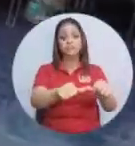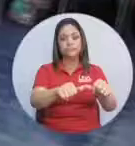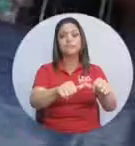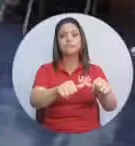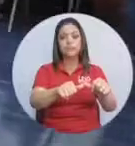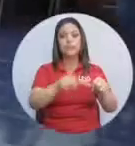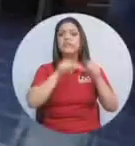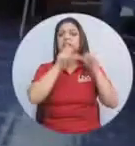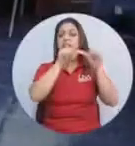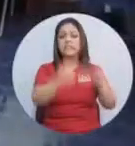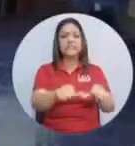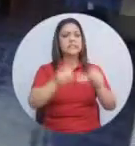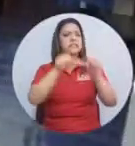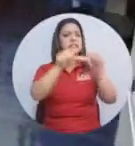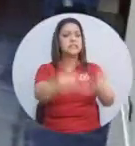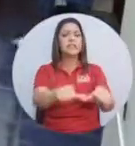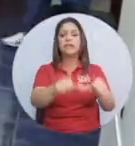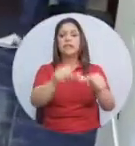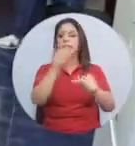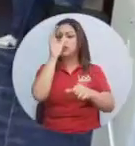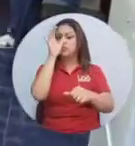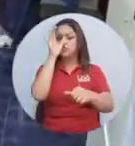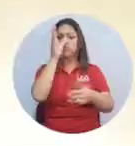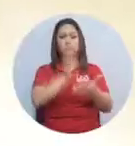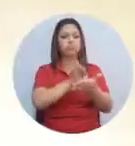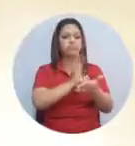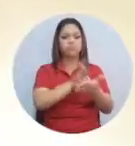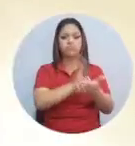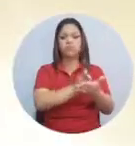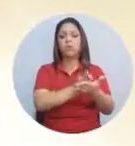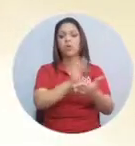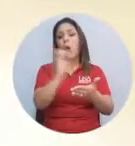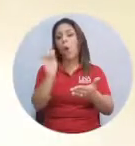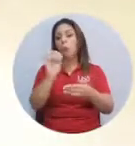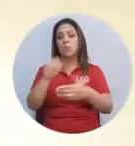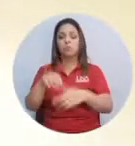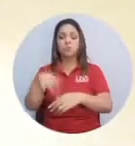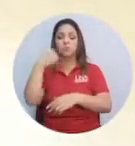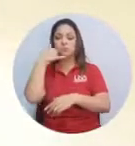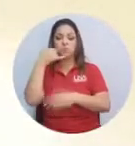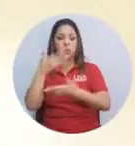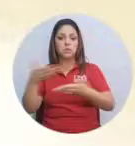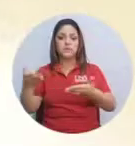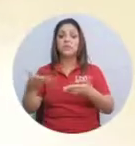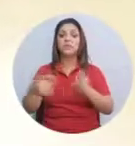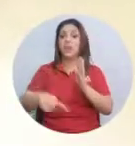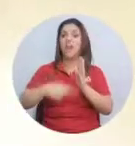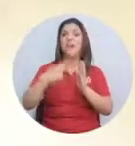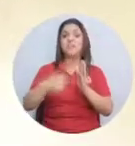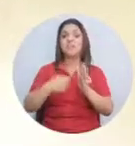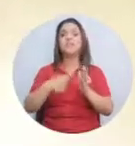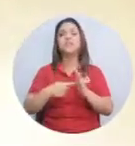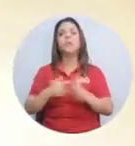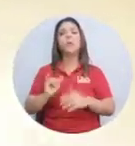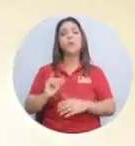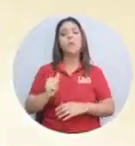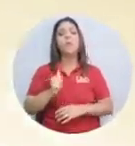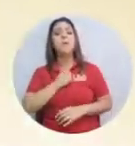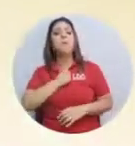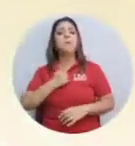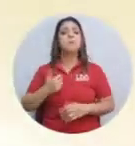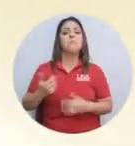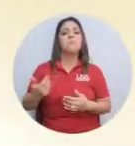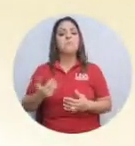siendo una fuente para que se dé ya sea el bullying o el ciberbullying. De forma tal que muchas veces el matonismo comienza